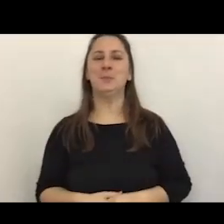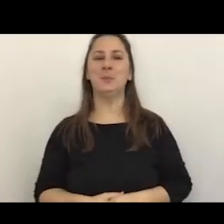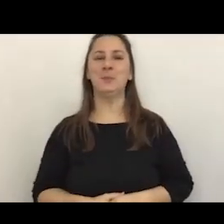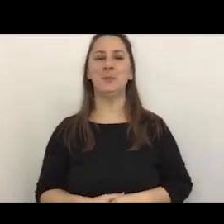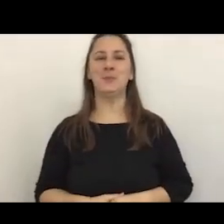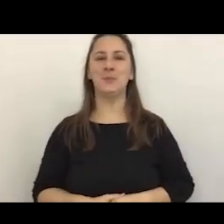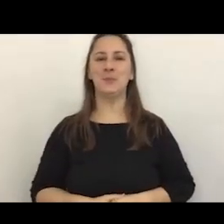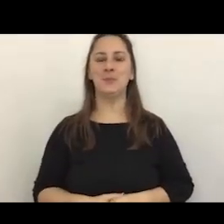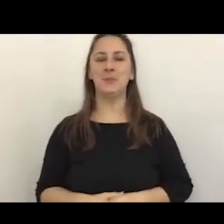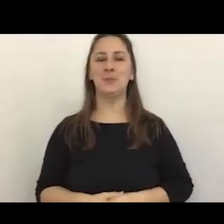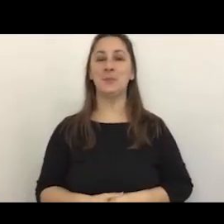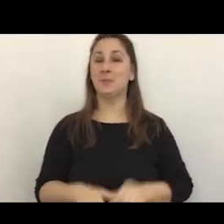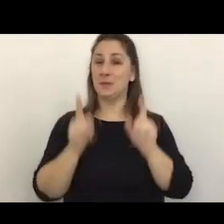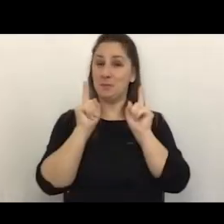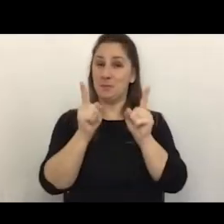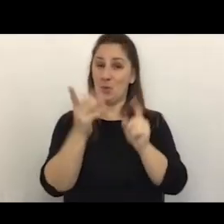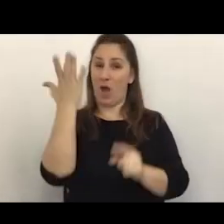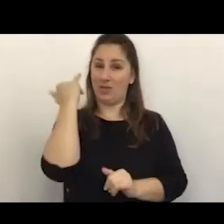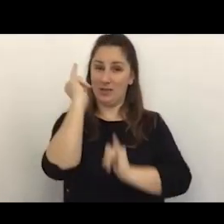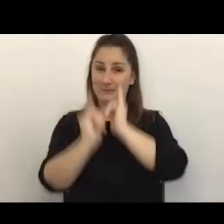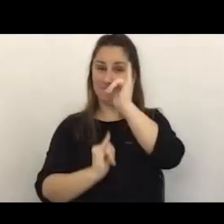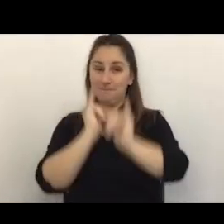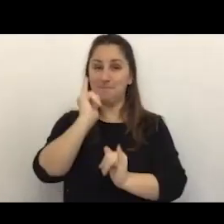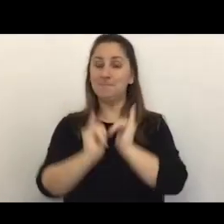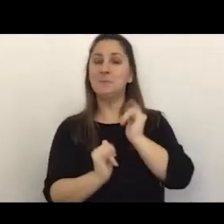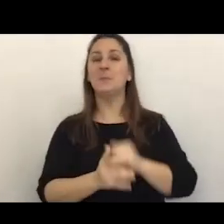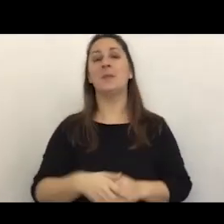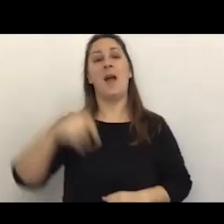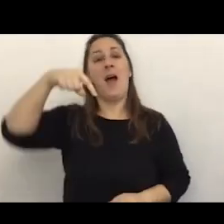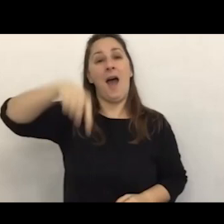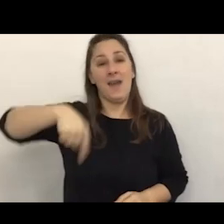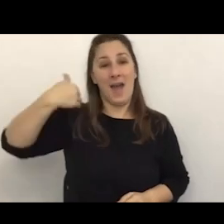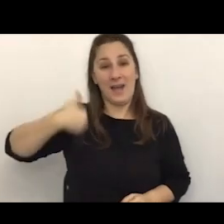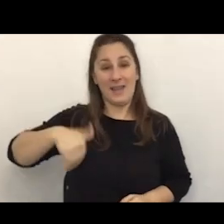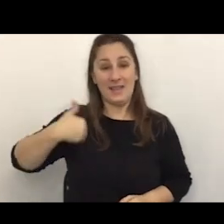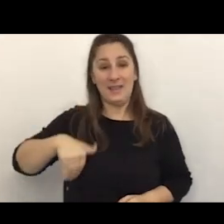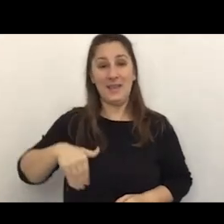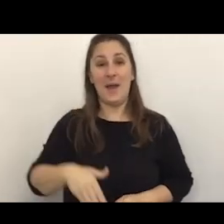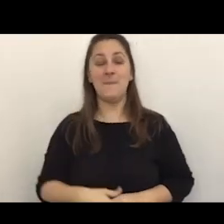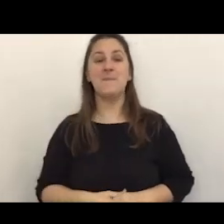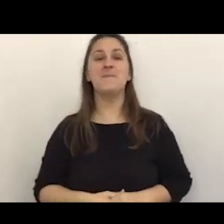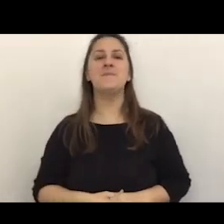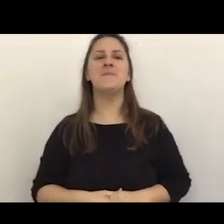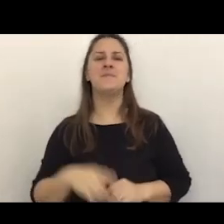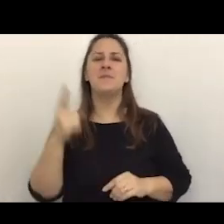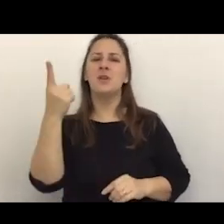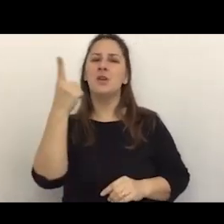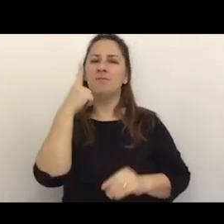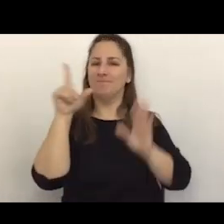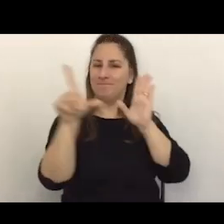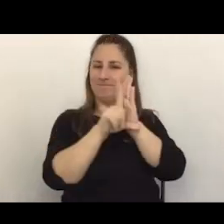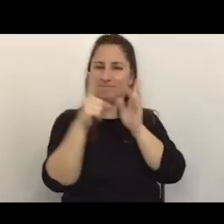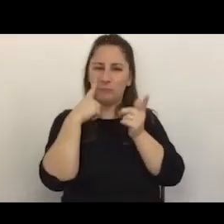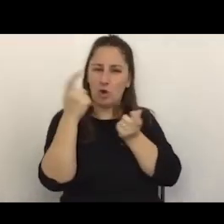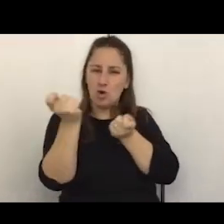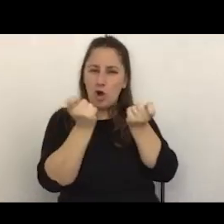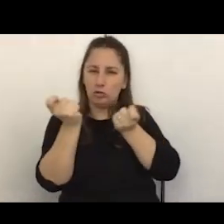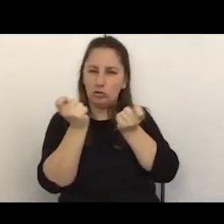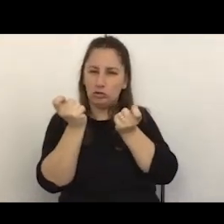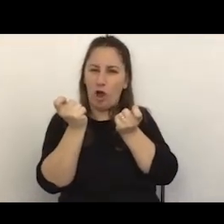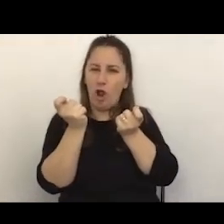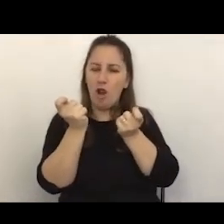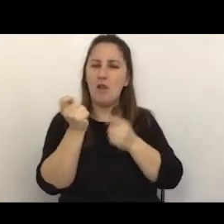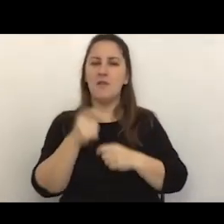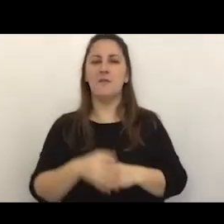Como les decía, en la República Argentina, la regulación sobre